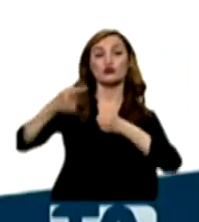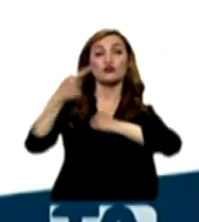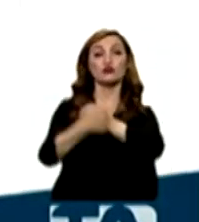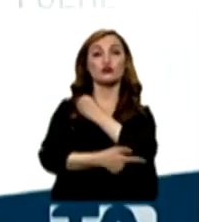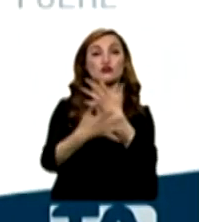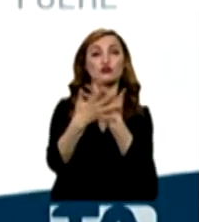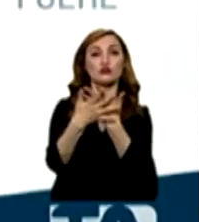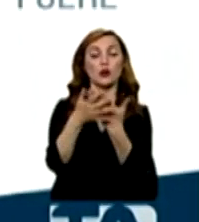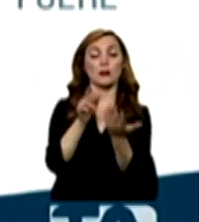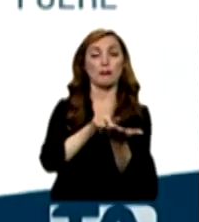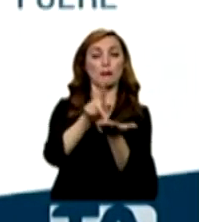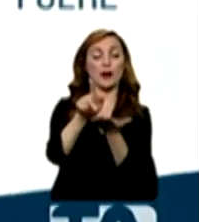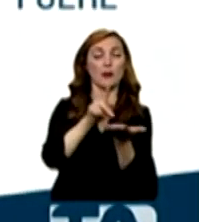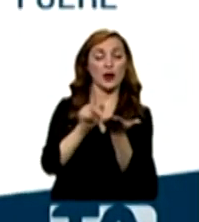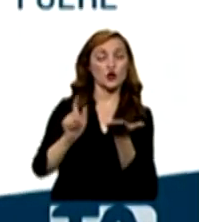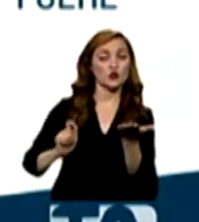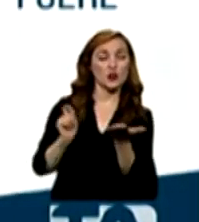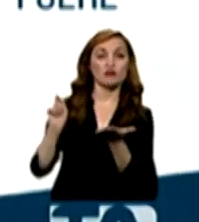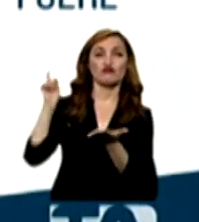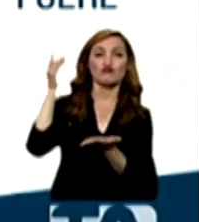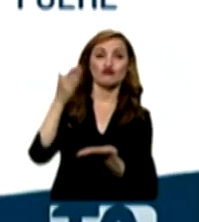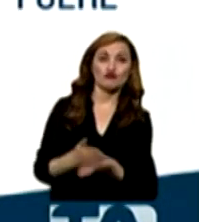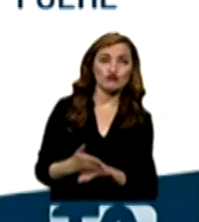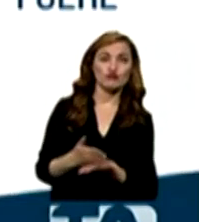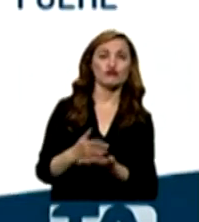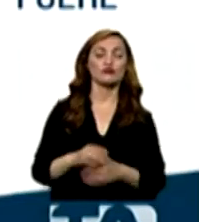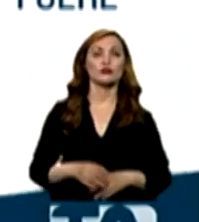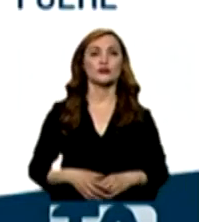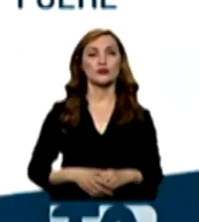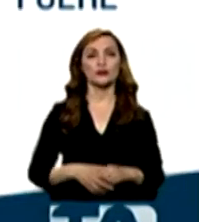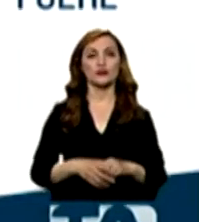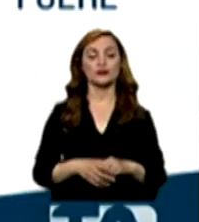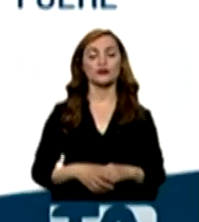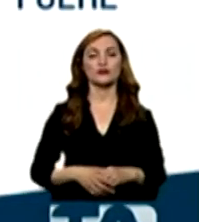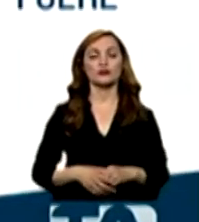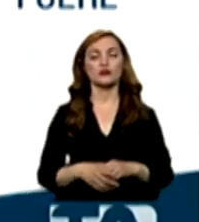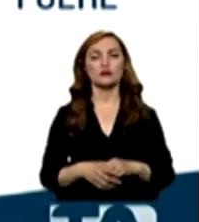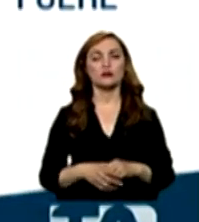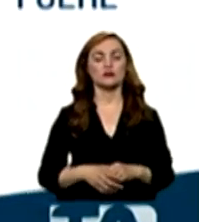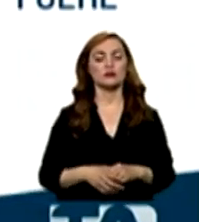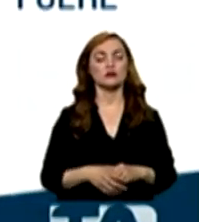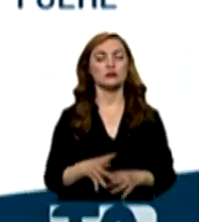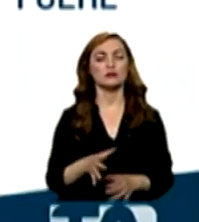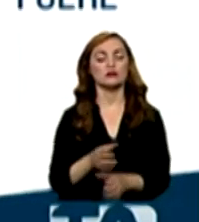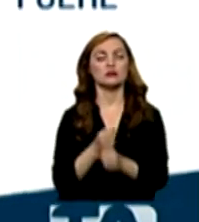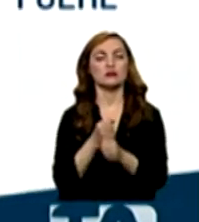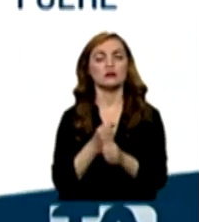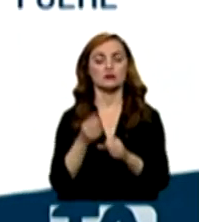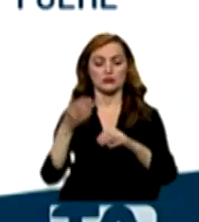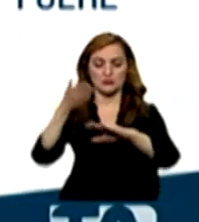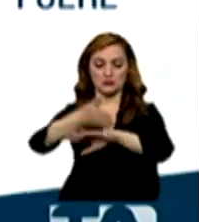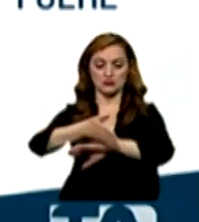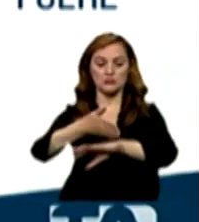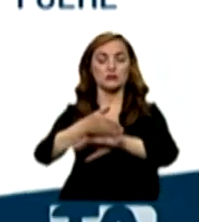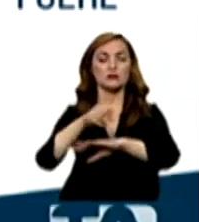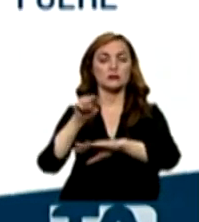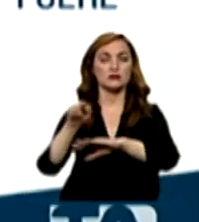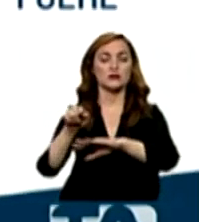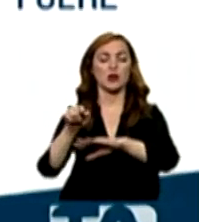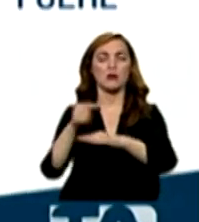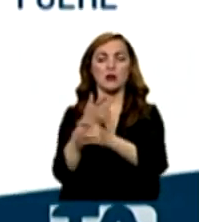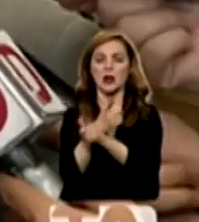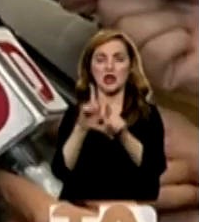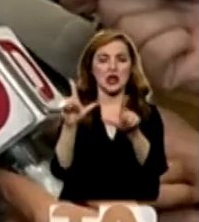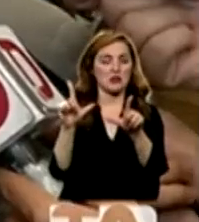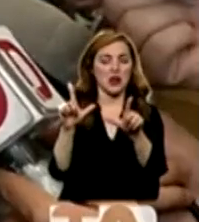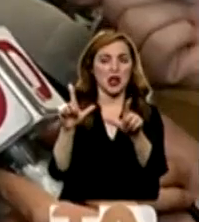le suspenderá definitivamente el pago de esta pensión mensual, la cual solo se podrá recuperar si posteriormente fuere sobreseído o